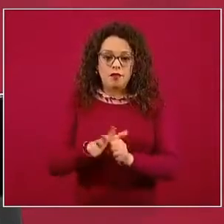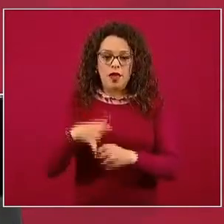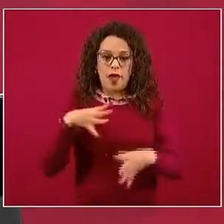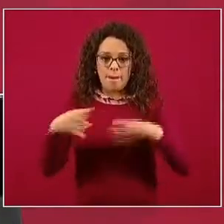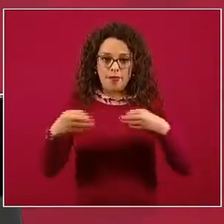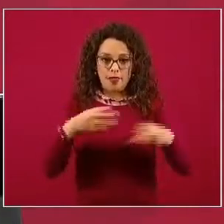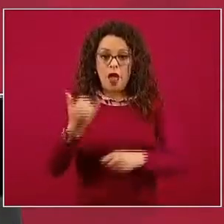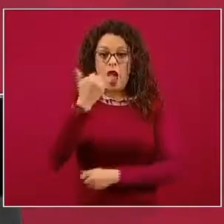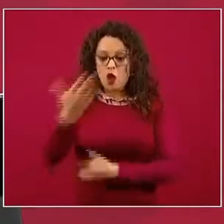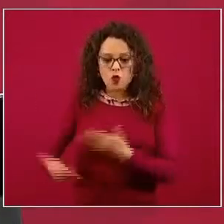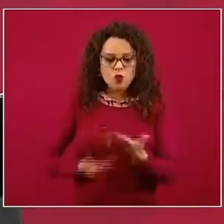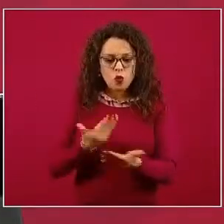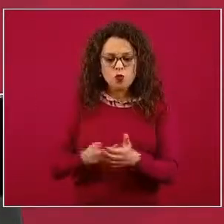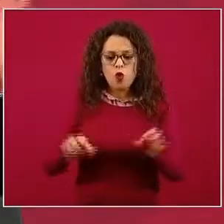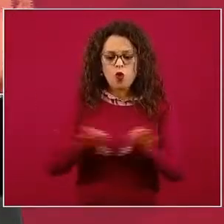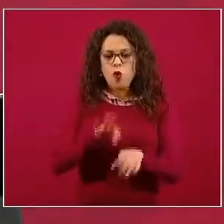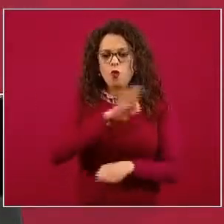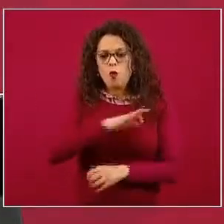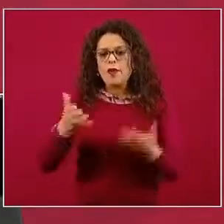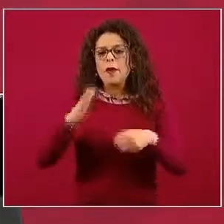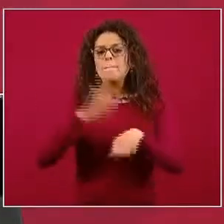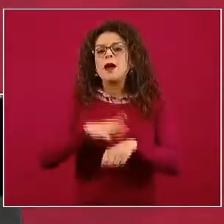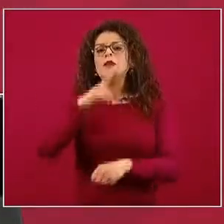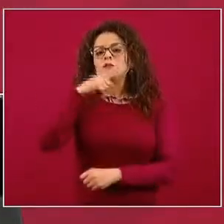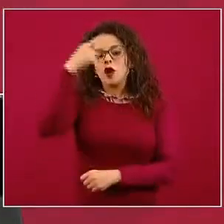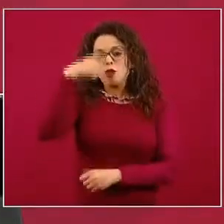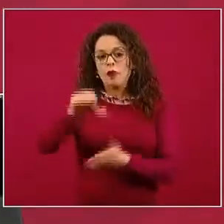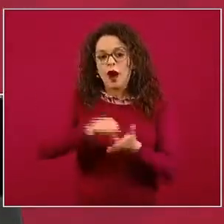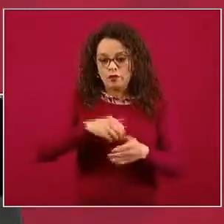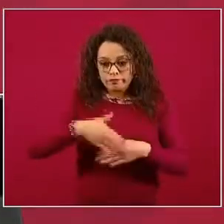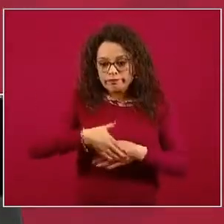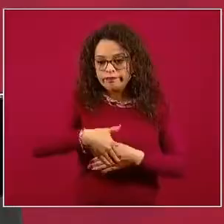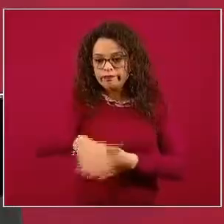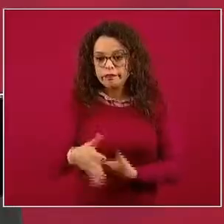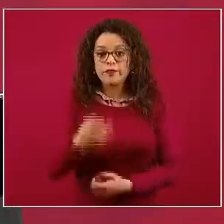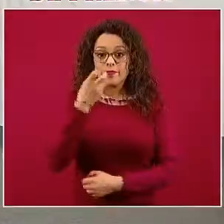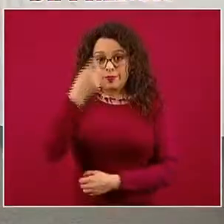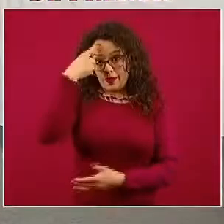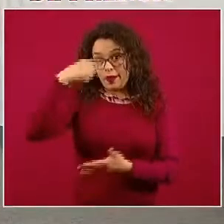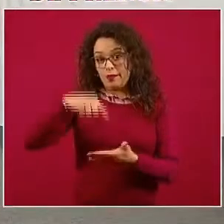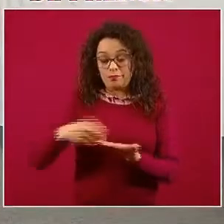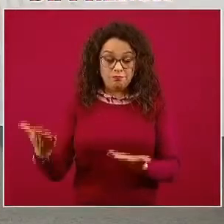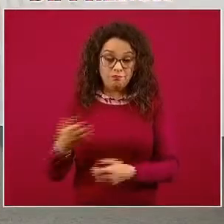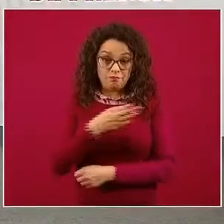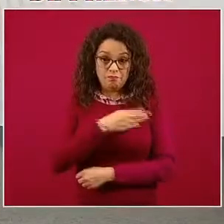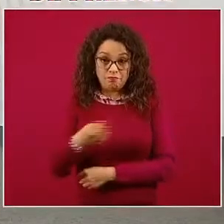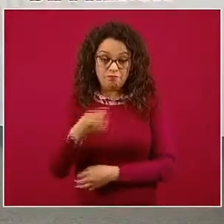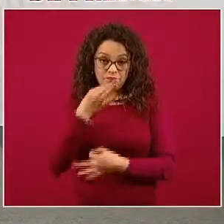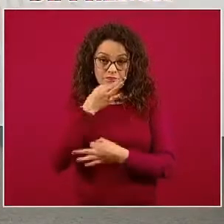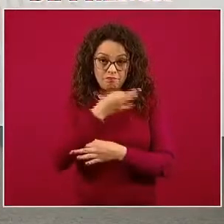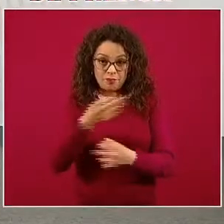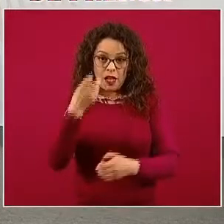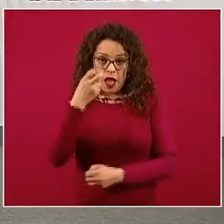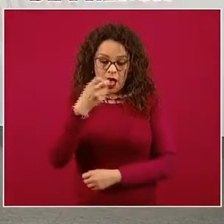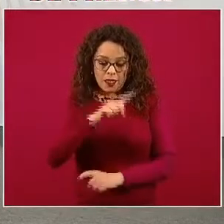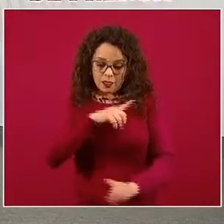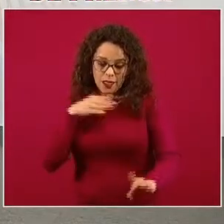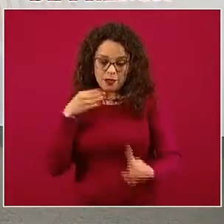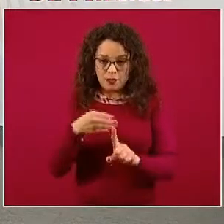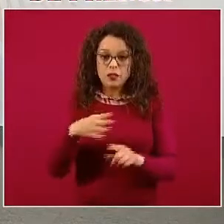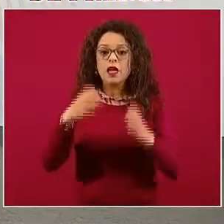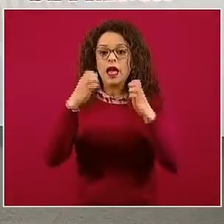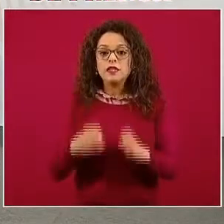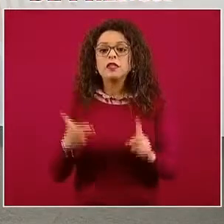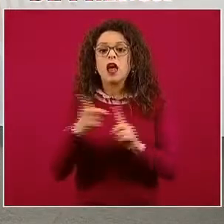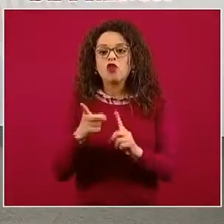cómo mejorar esa respuesta a lo largo de los siguientes meses. Eso es lo que consideramos alentador. Sobre el mensaje específico, está en un